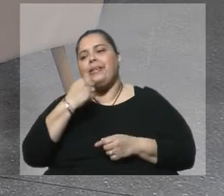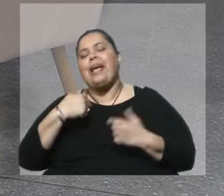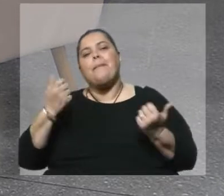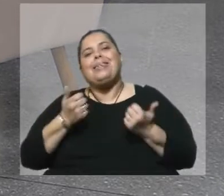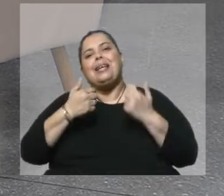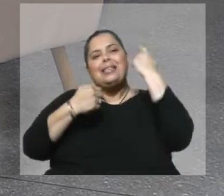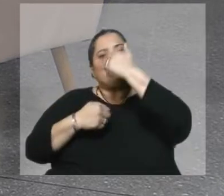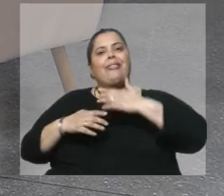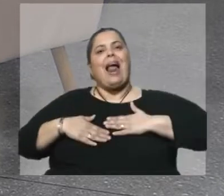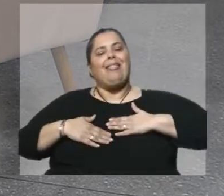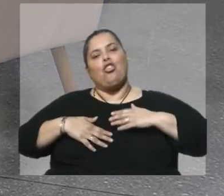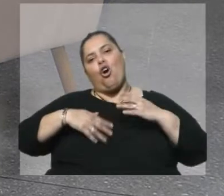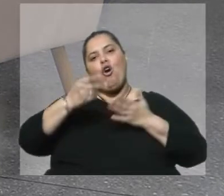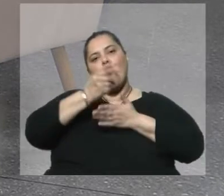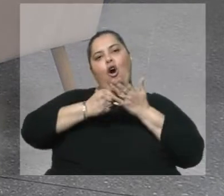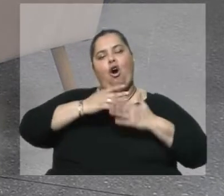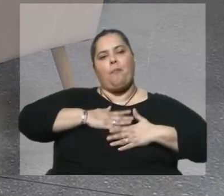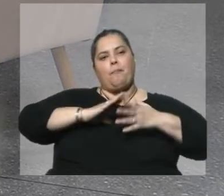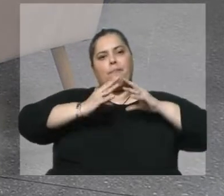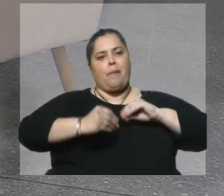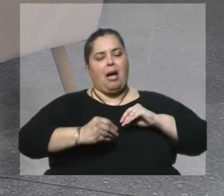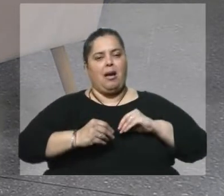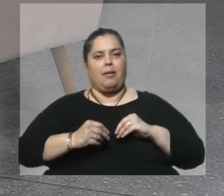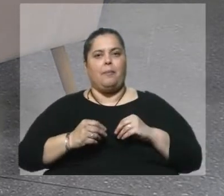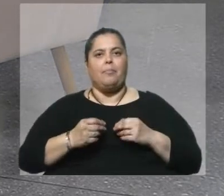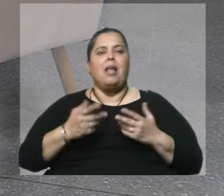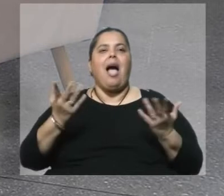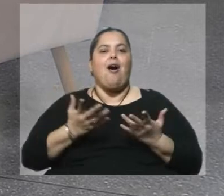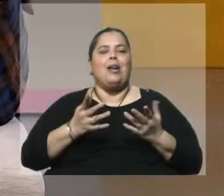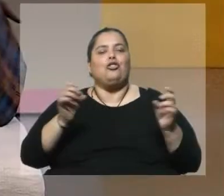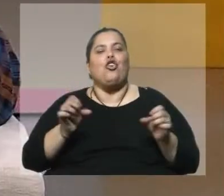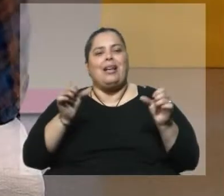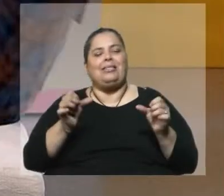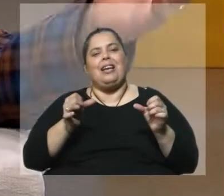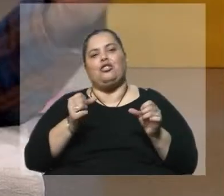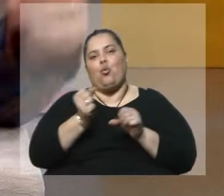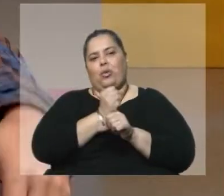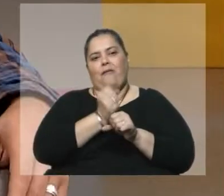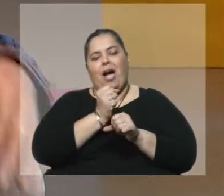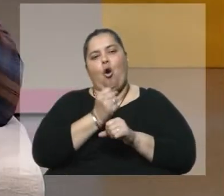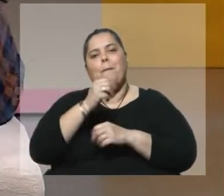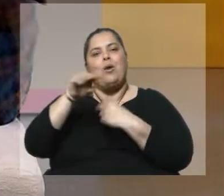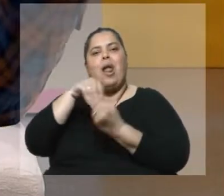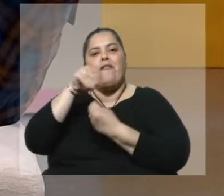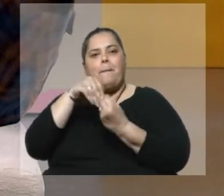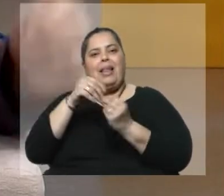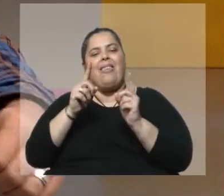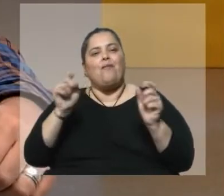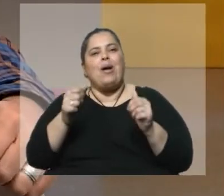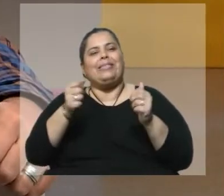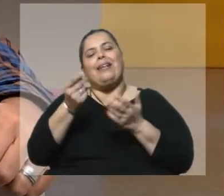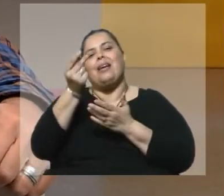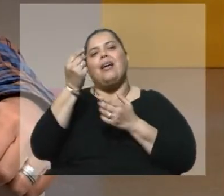lo que quiera dentro de mi estilo. O no sé, ahora estoy haciendo una obra para una familia que tengo que retratar toda la